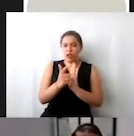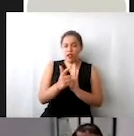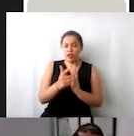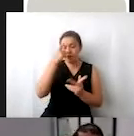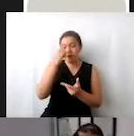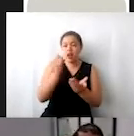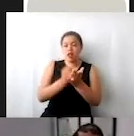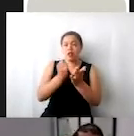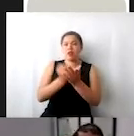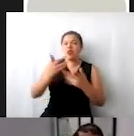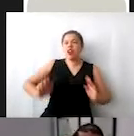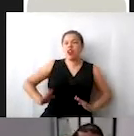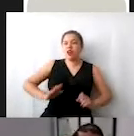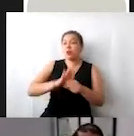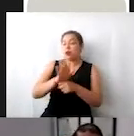de impuestos